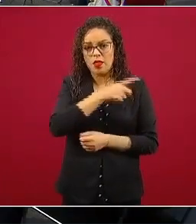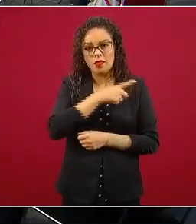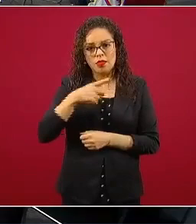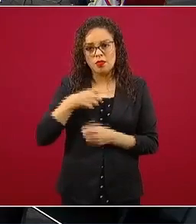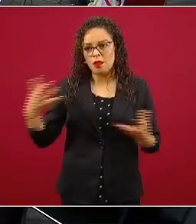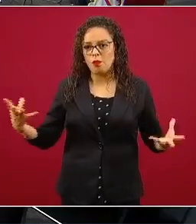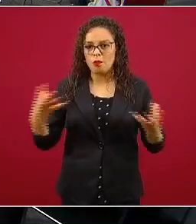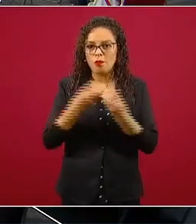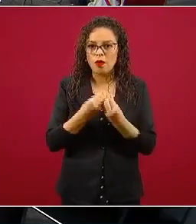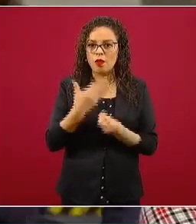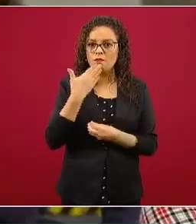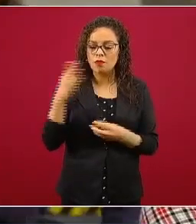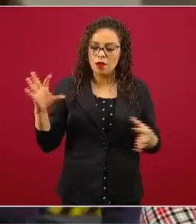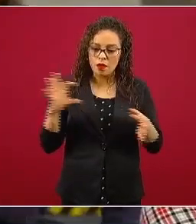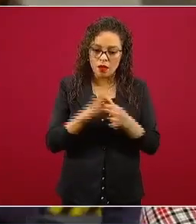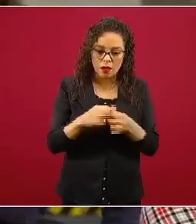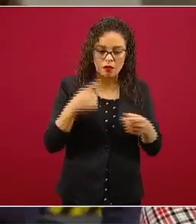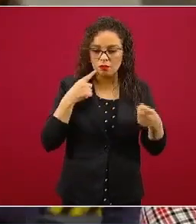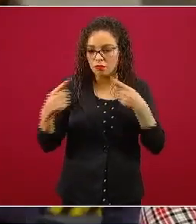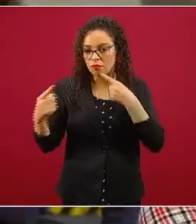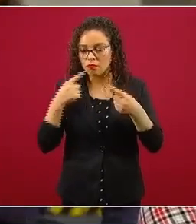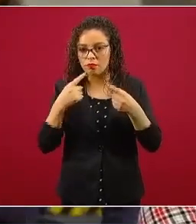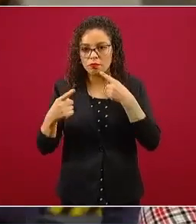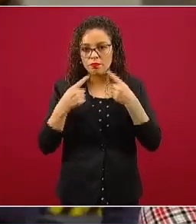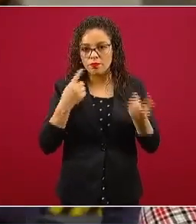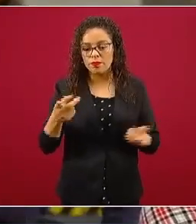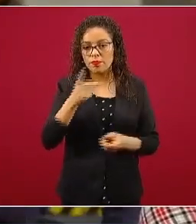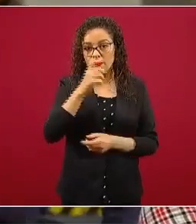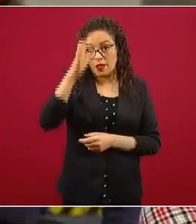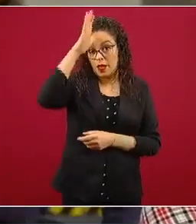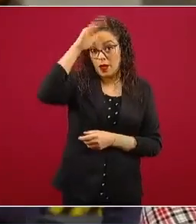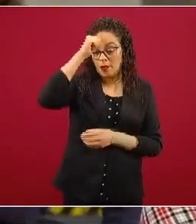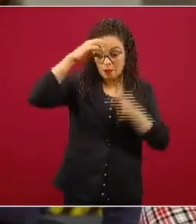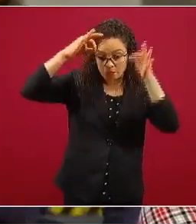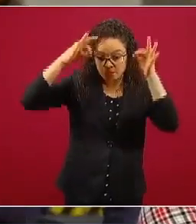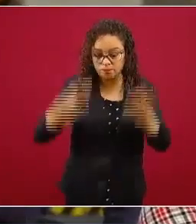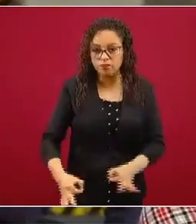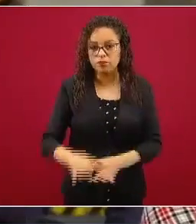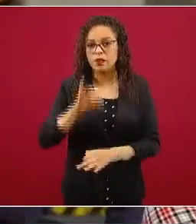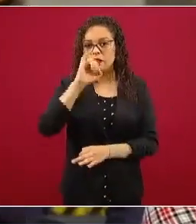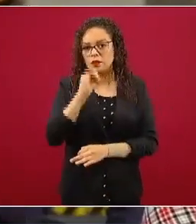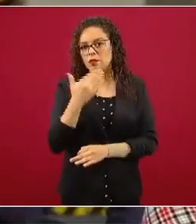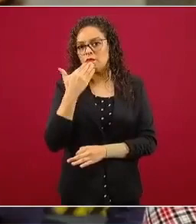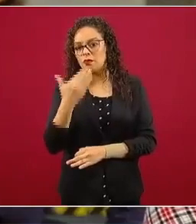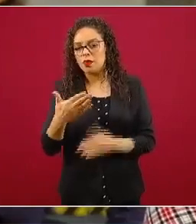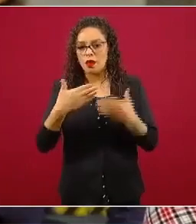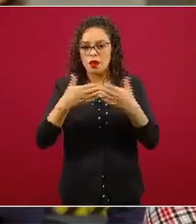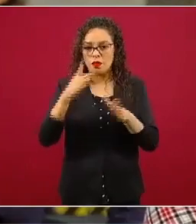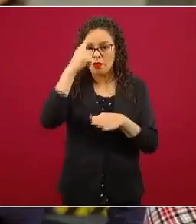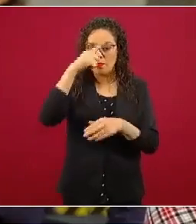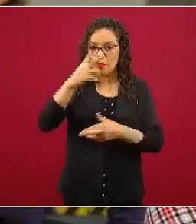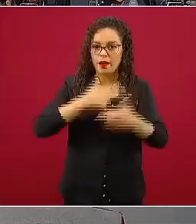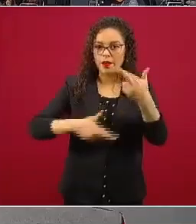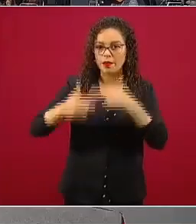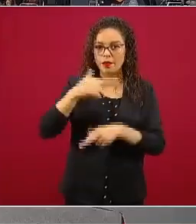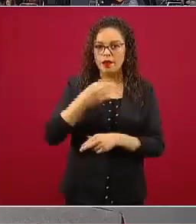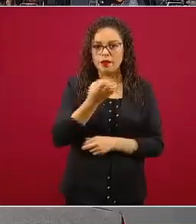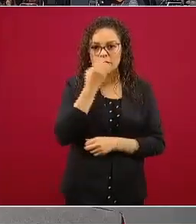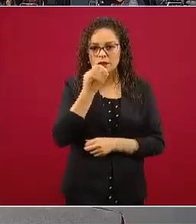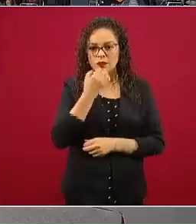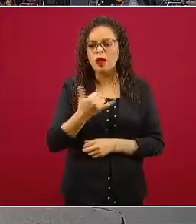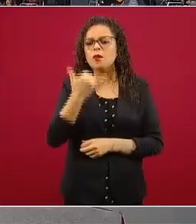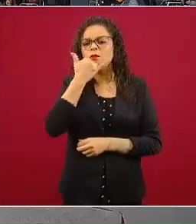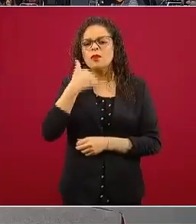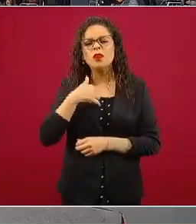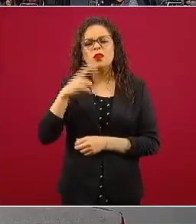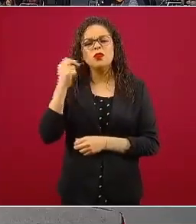ellos determinar si es factible el regreso a clases. No sé qué opinión tenga al respecto. Pero no escuché quién hace la